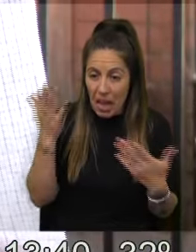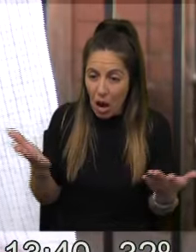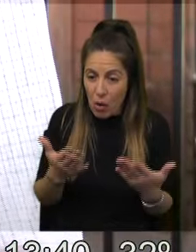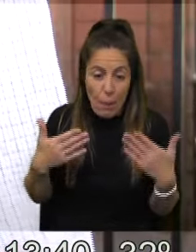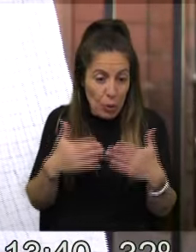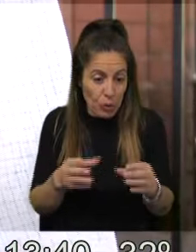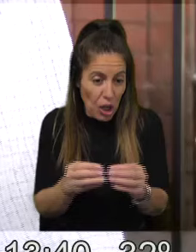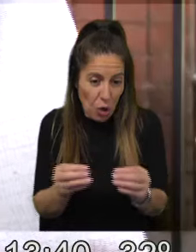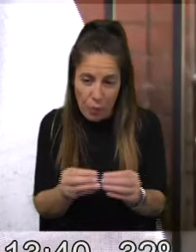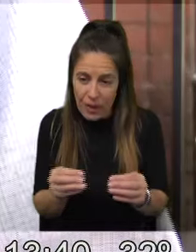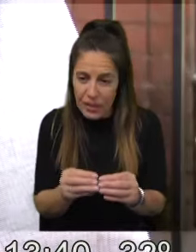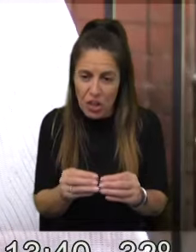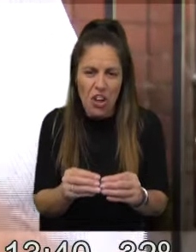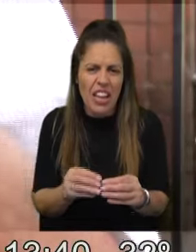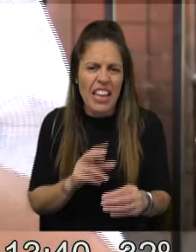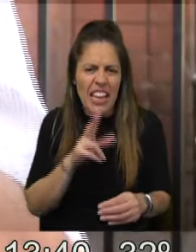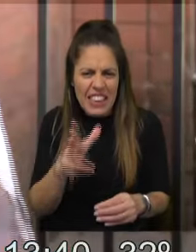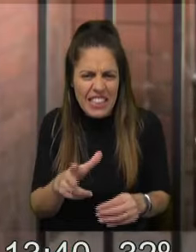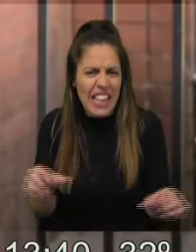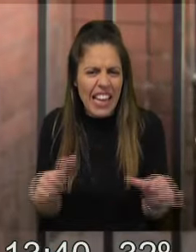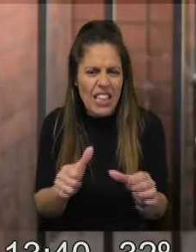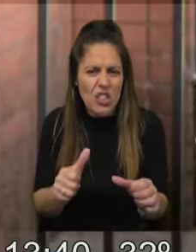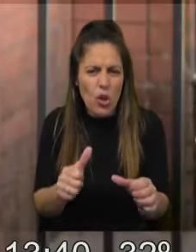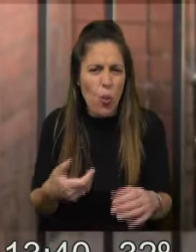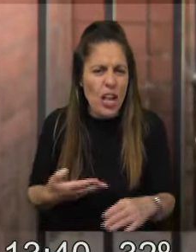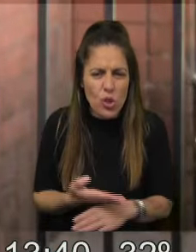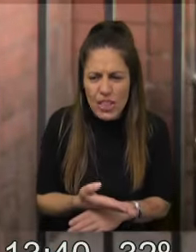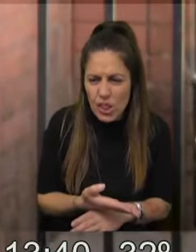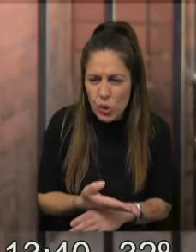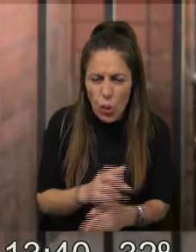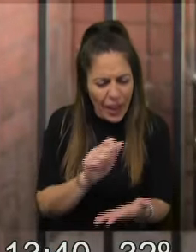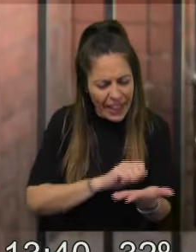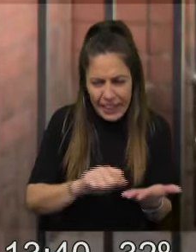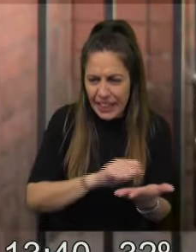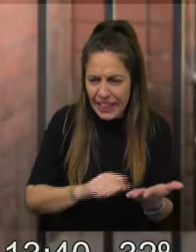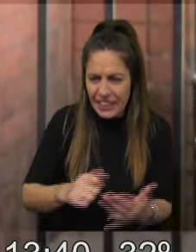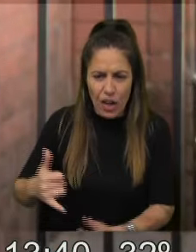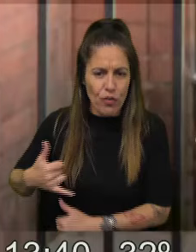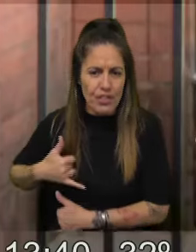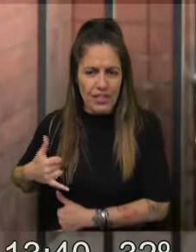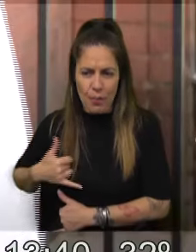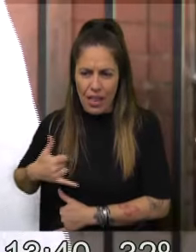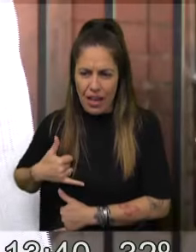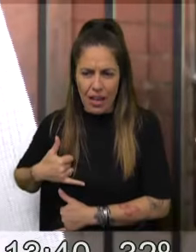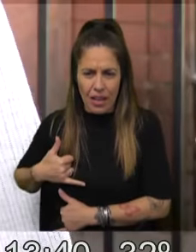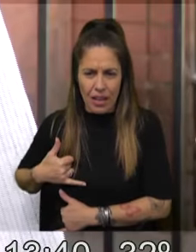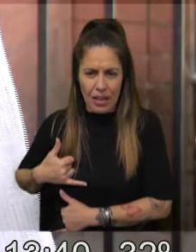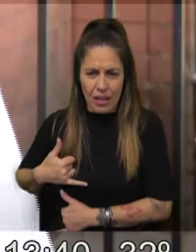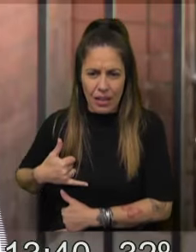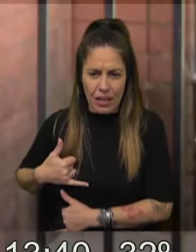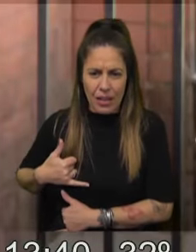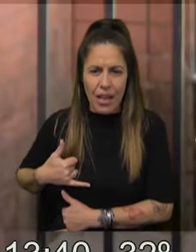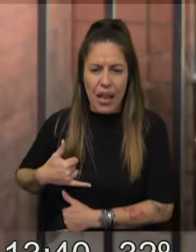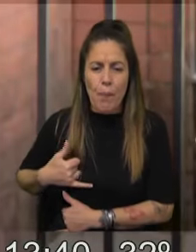los compañeros, ¿qué dice que hizo una solicitud escrita a las Fuerzas Armadas a